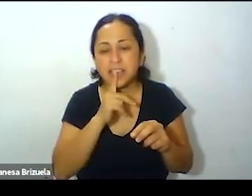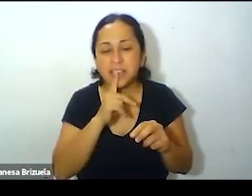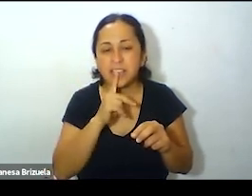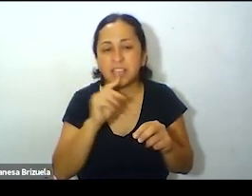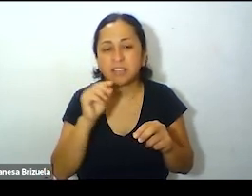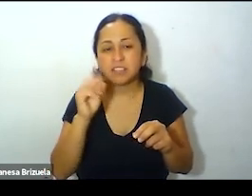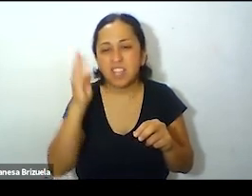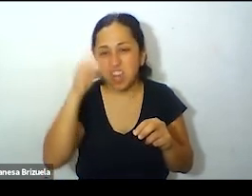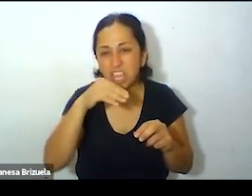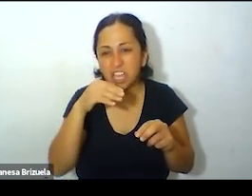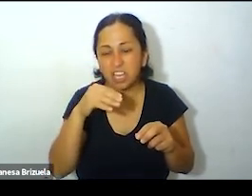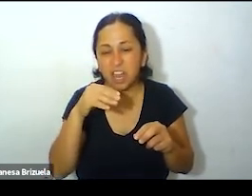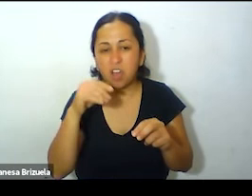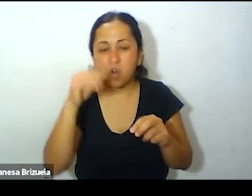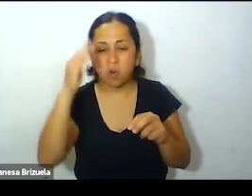variables